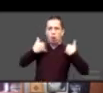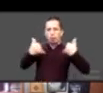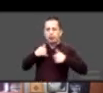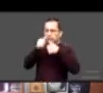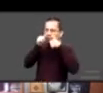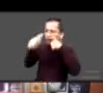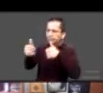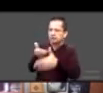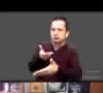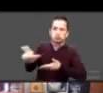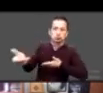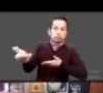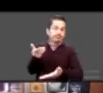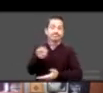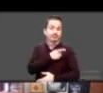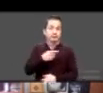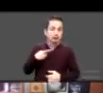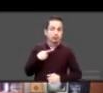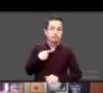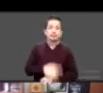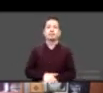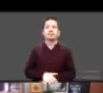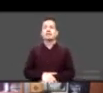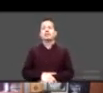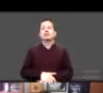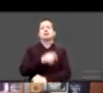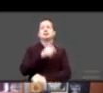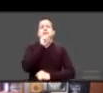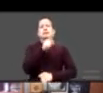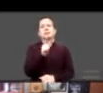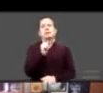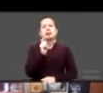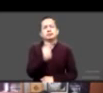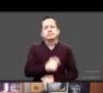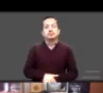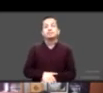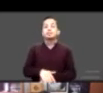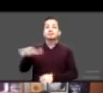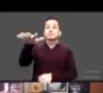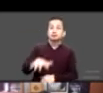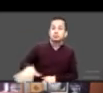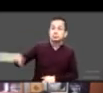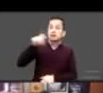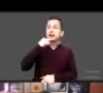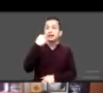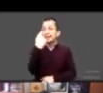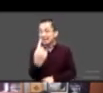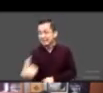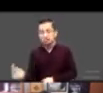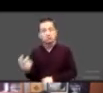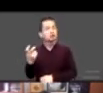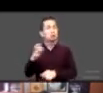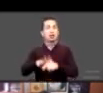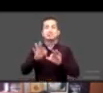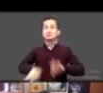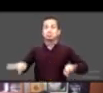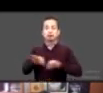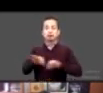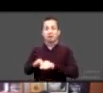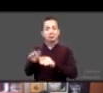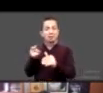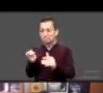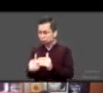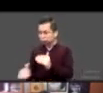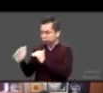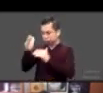precisamente retomando el interés superior del menor, ellos tienen que recibir información para que puedan tomar las mejores decisiones. ¿Para